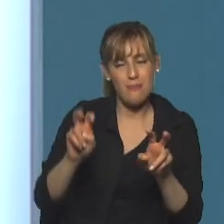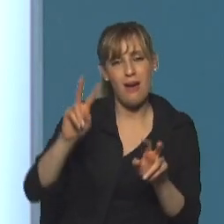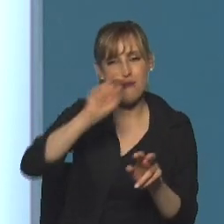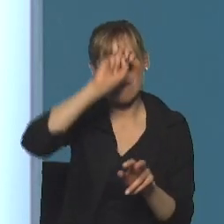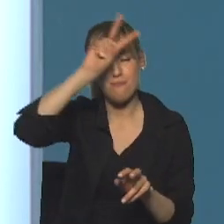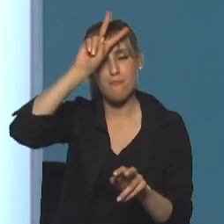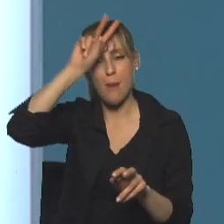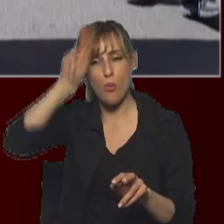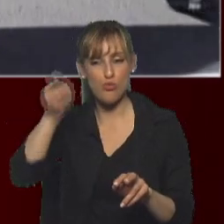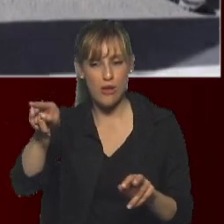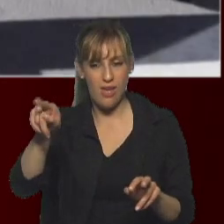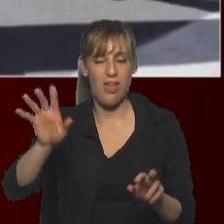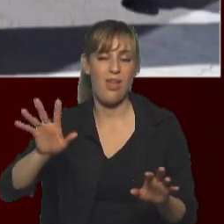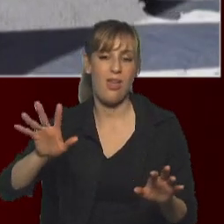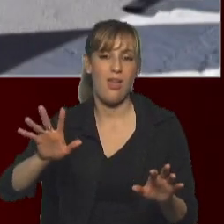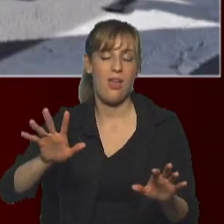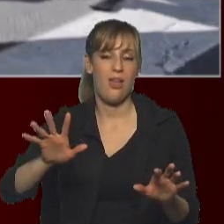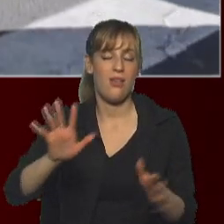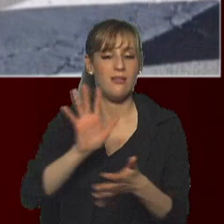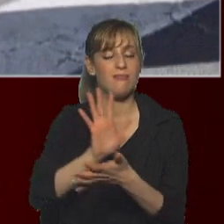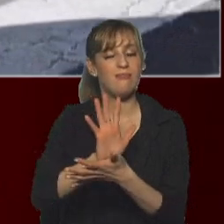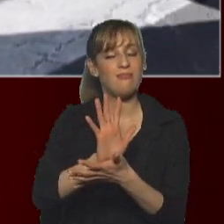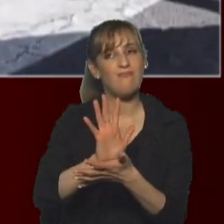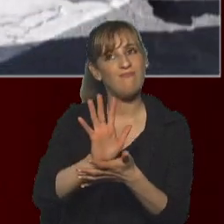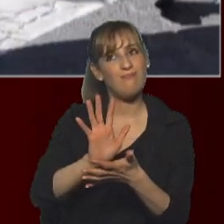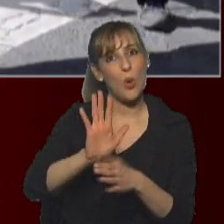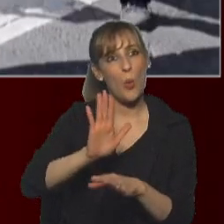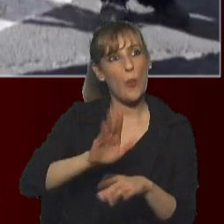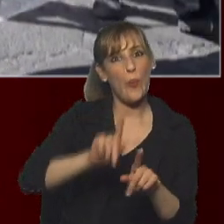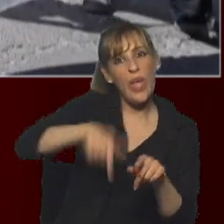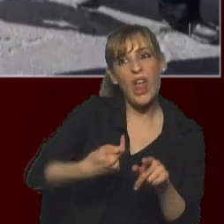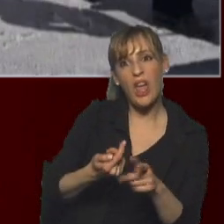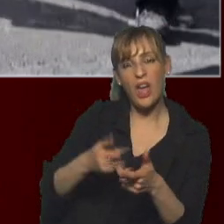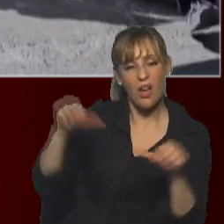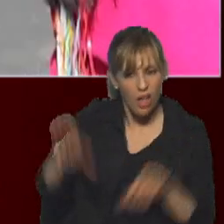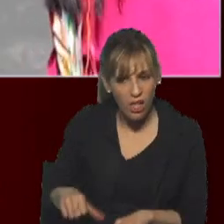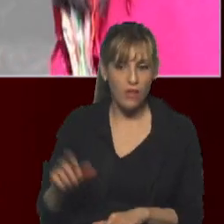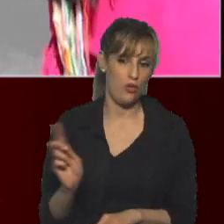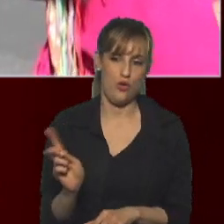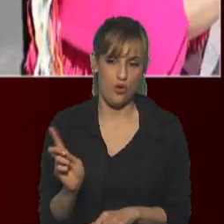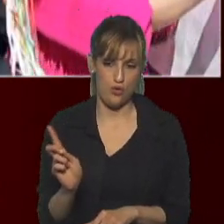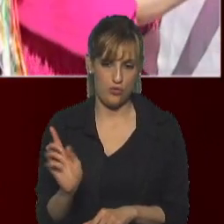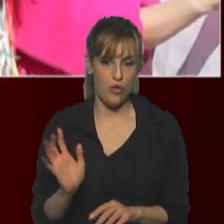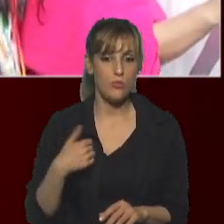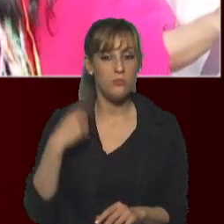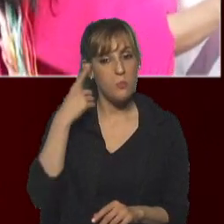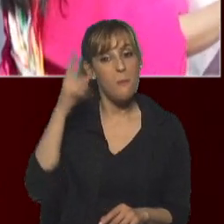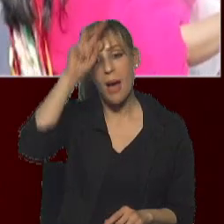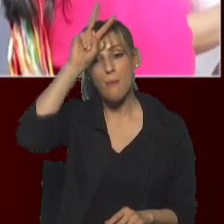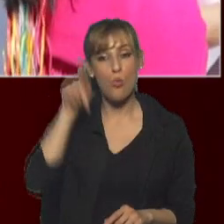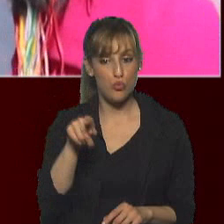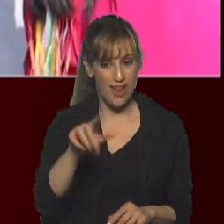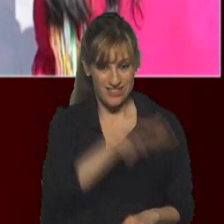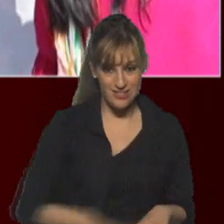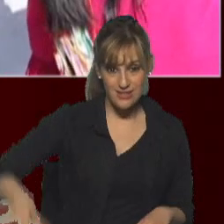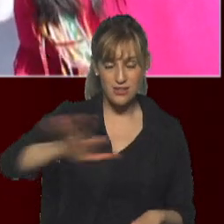separar claramente lo que es la causa mapuche por sus derechos ancestrales, que tiene un apoyo mayoritario en todo el país,